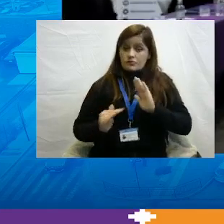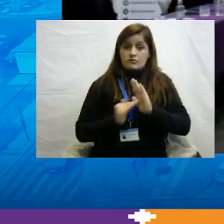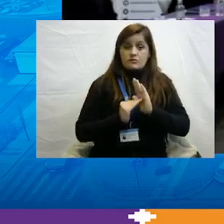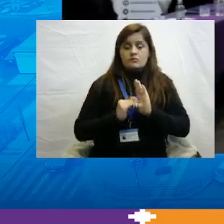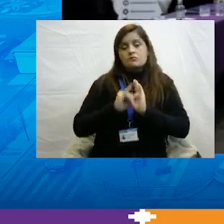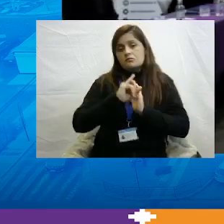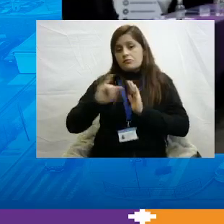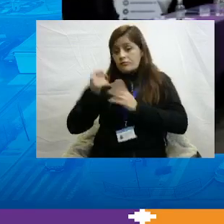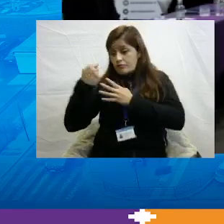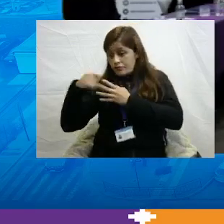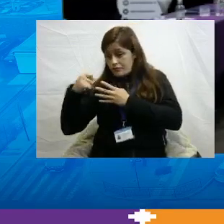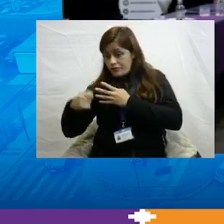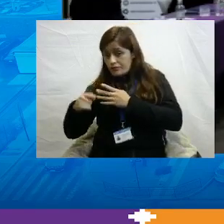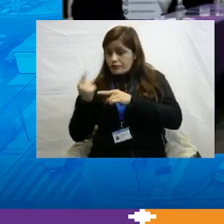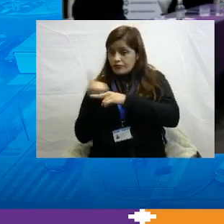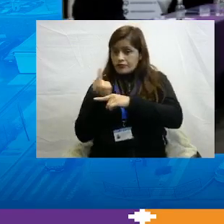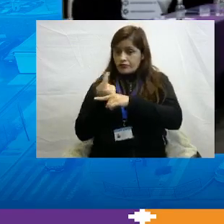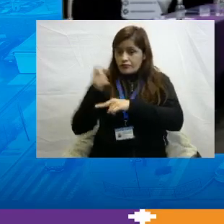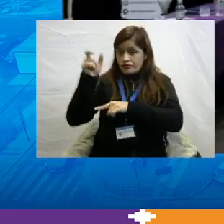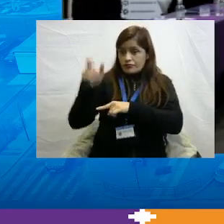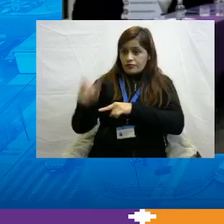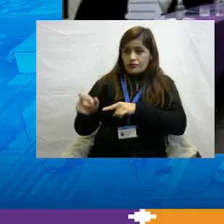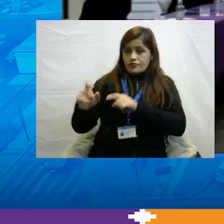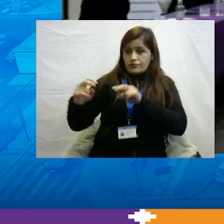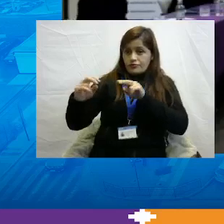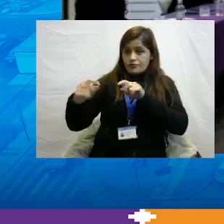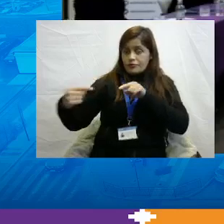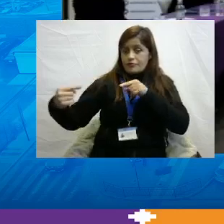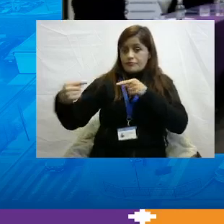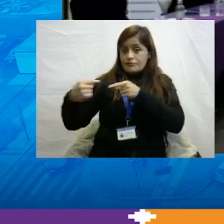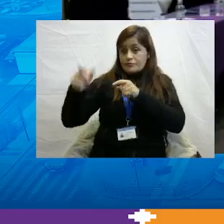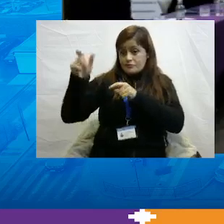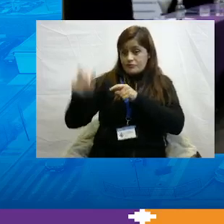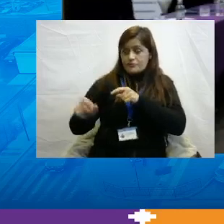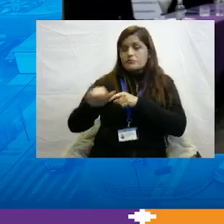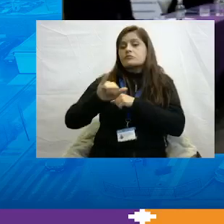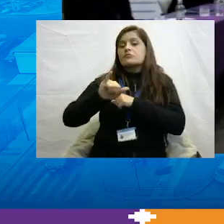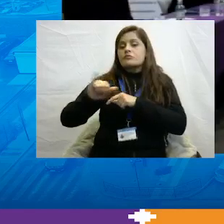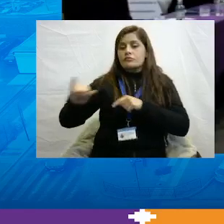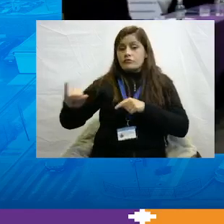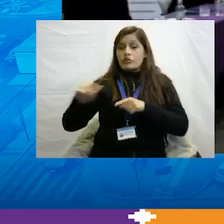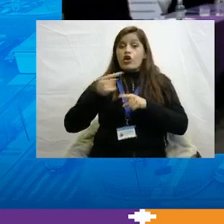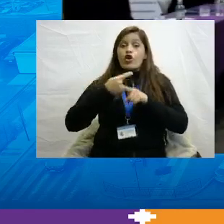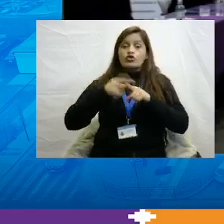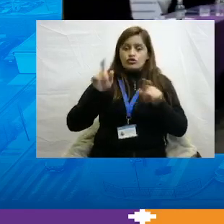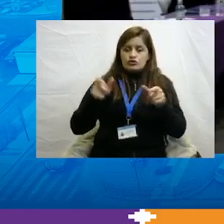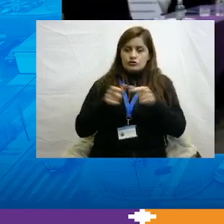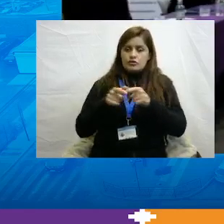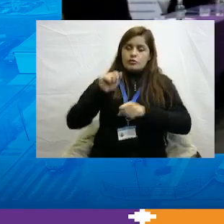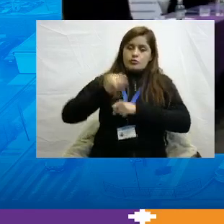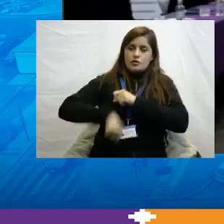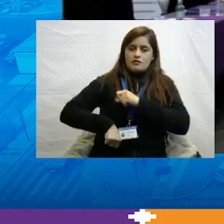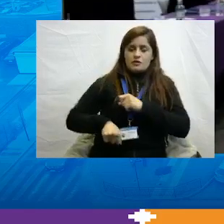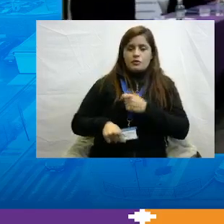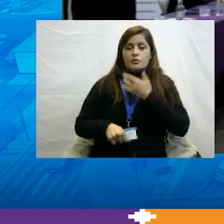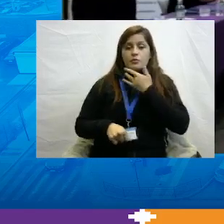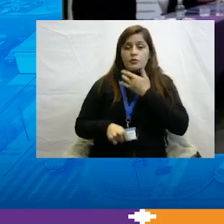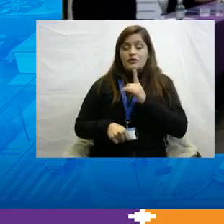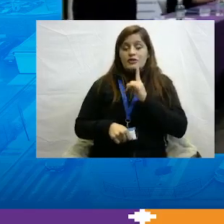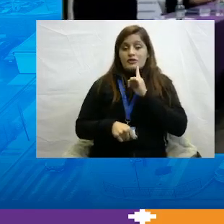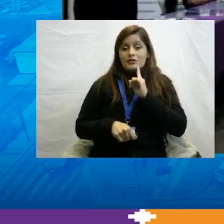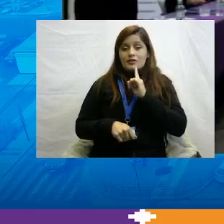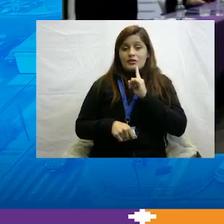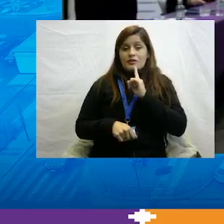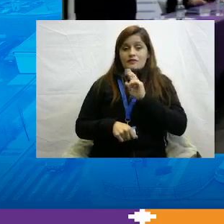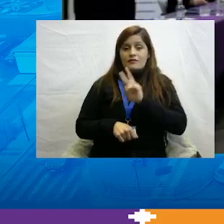revisión, hablamos con la contraparte y lo vemos en una sesión extraordinaria de consejo, porque hay una audiencia de conciliación